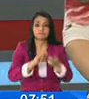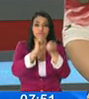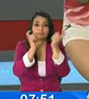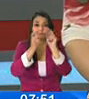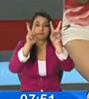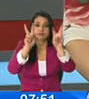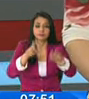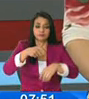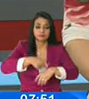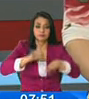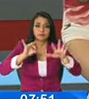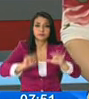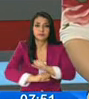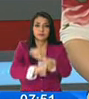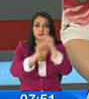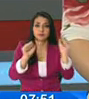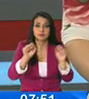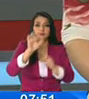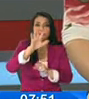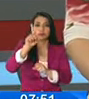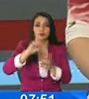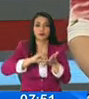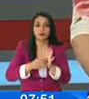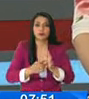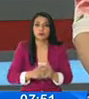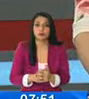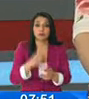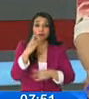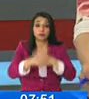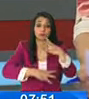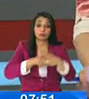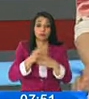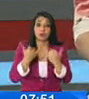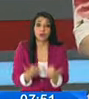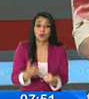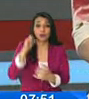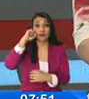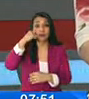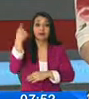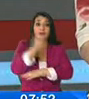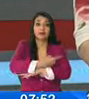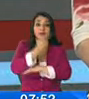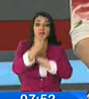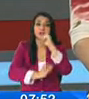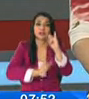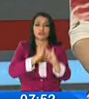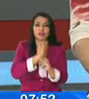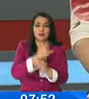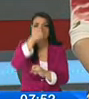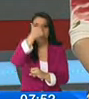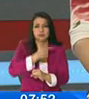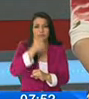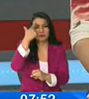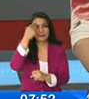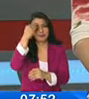tema, 7:51. En el mundo, el día de hoy se recuerda el Día Internacional del Alzheimer. A escala